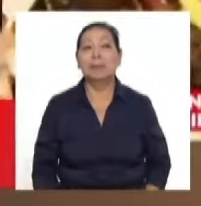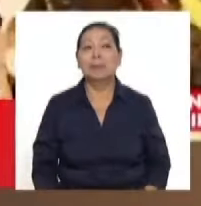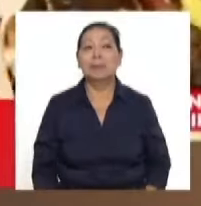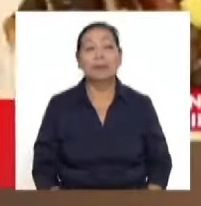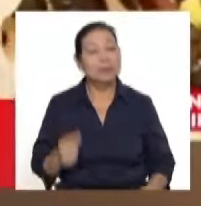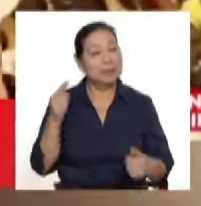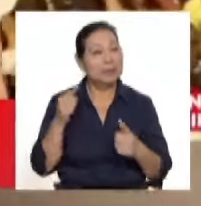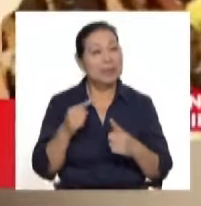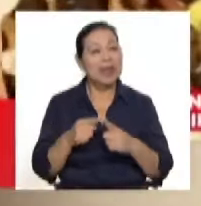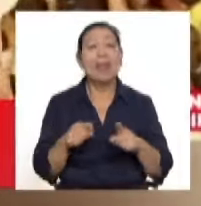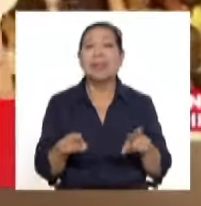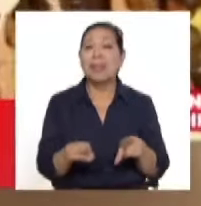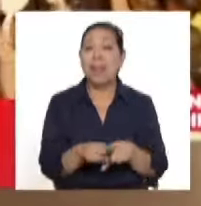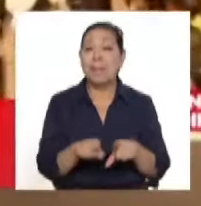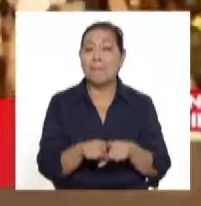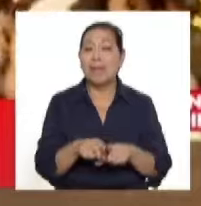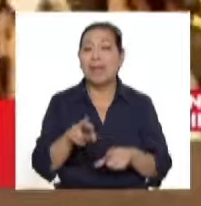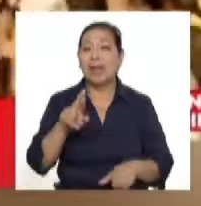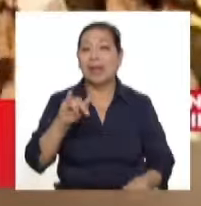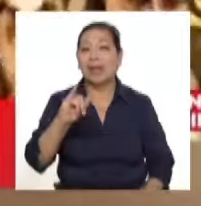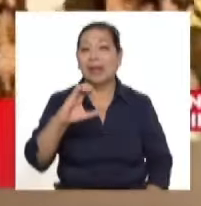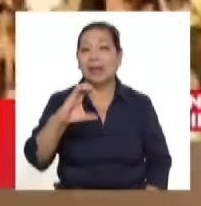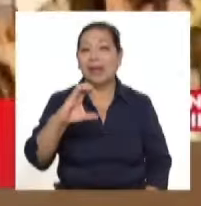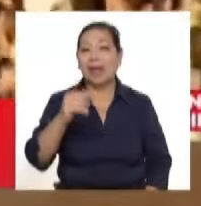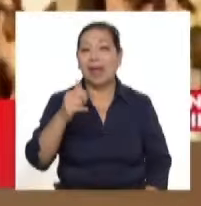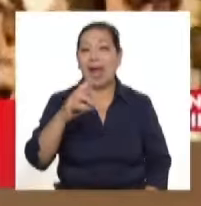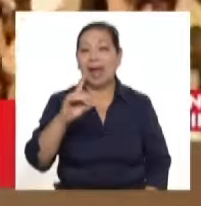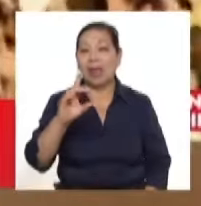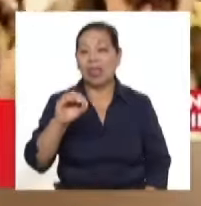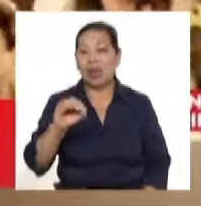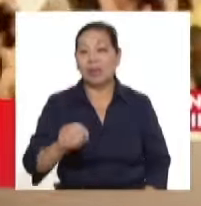¡Misión cumplida también, Ricardo!